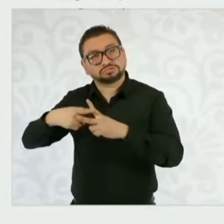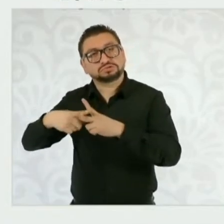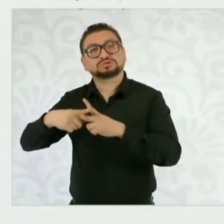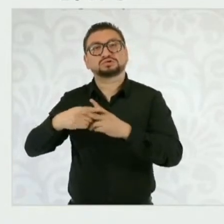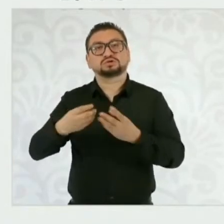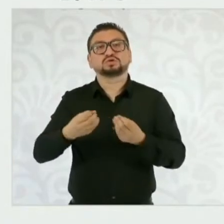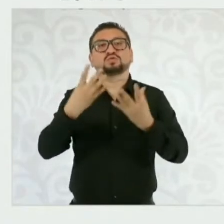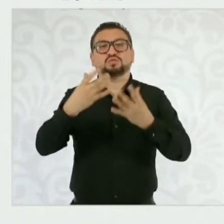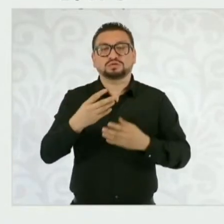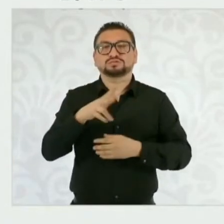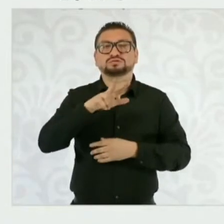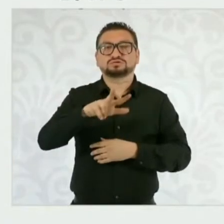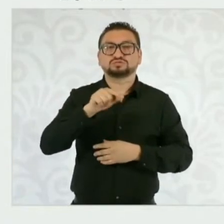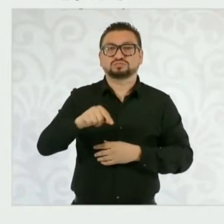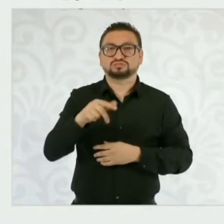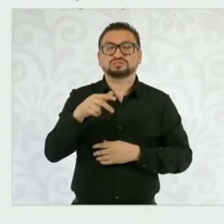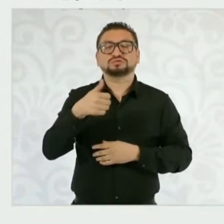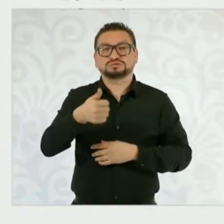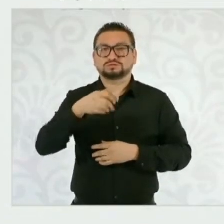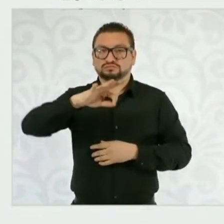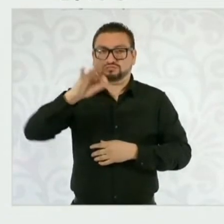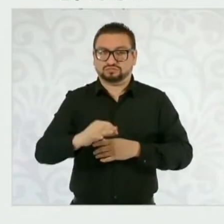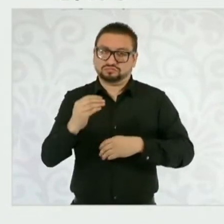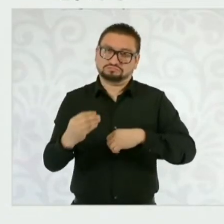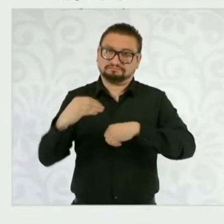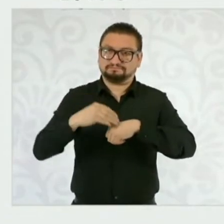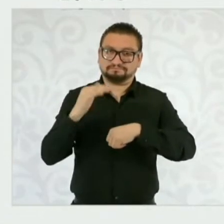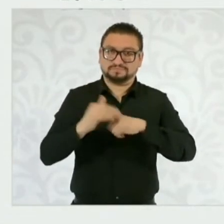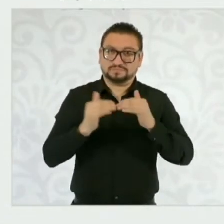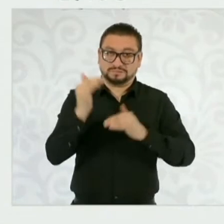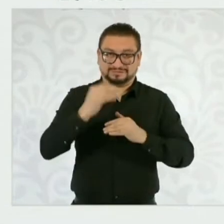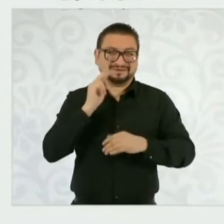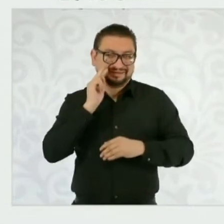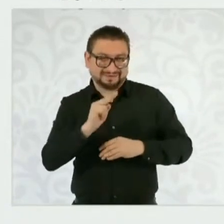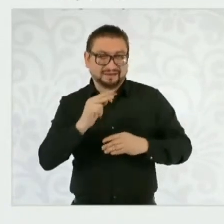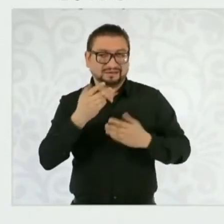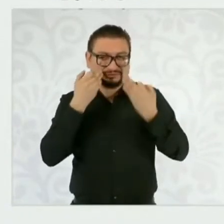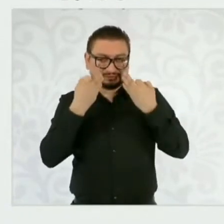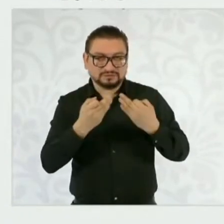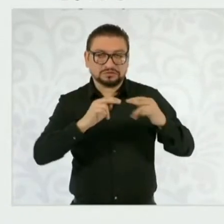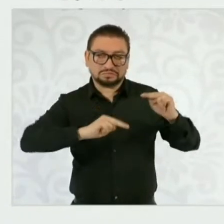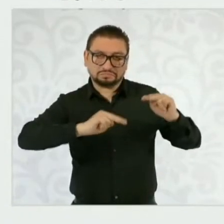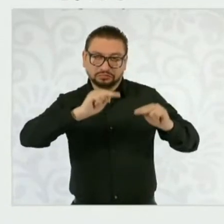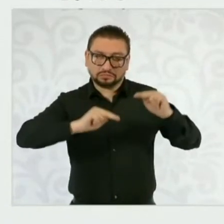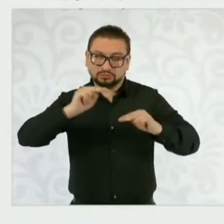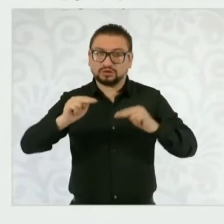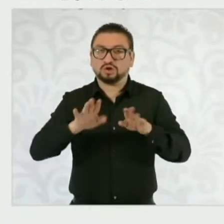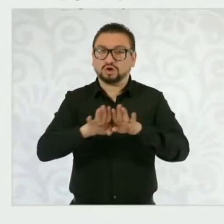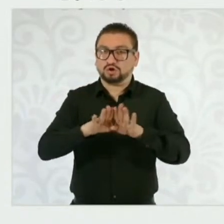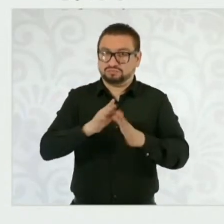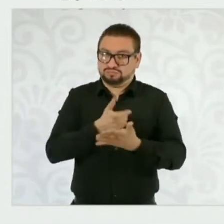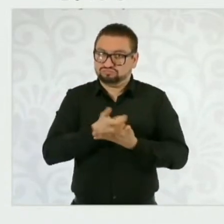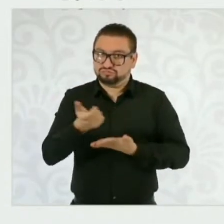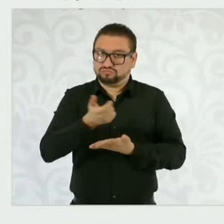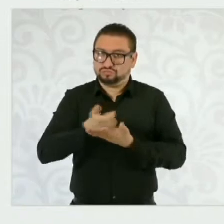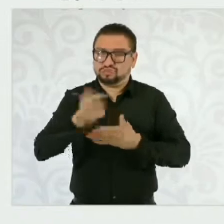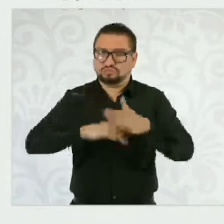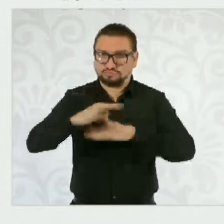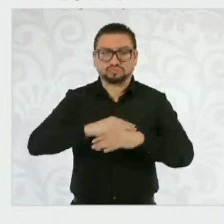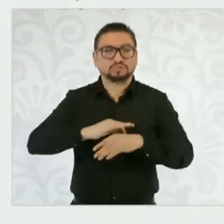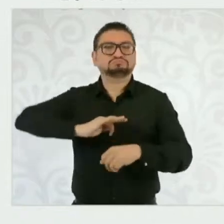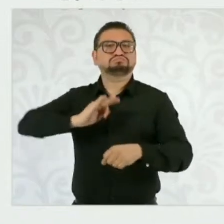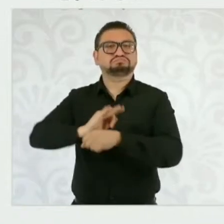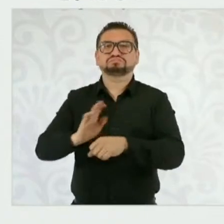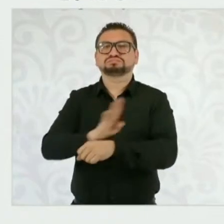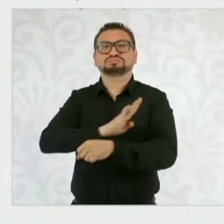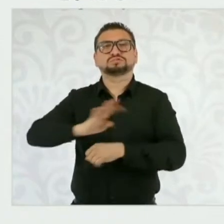incrementado 18.6%. Estas gráficas justamente confirman que la nueva política salarial ha beneficiado a todas